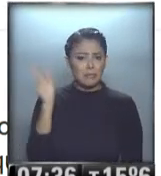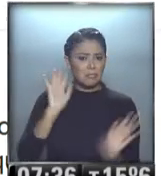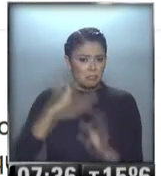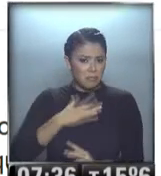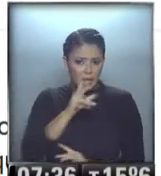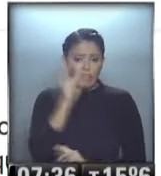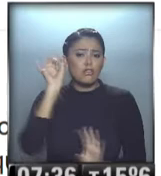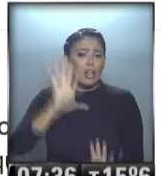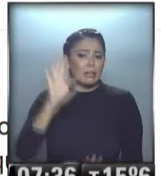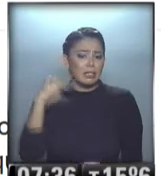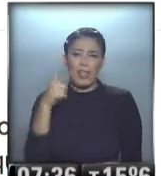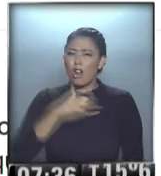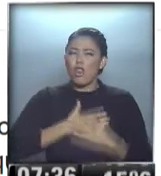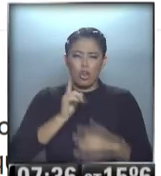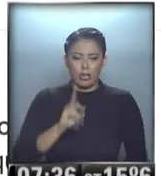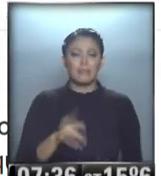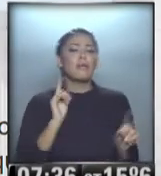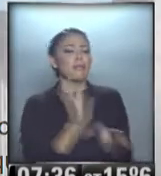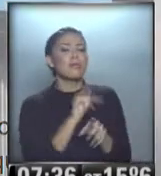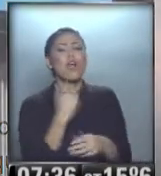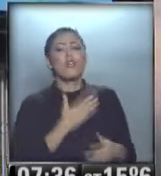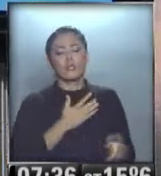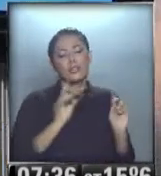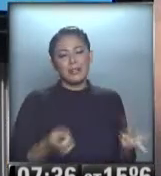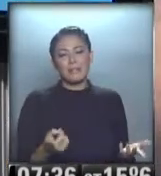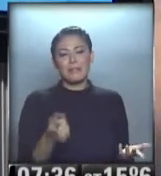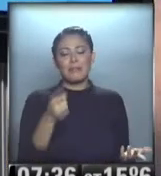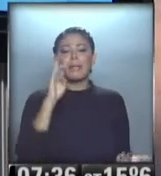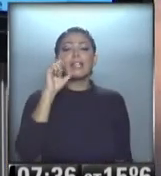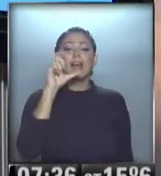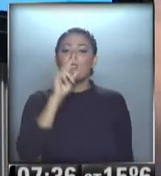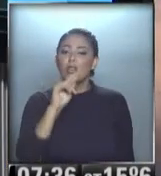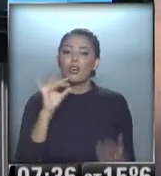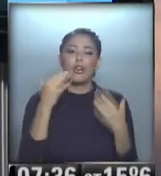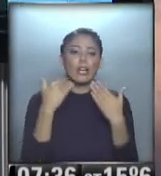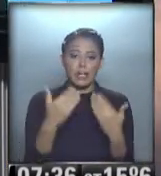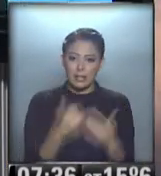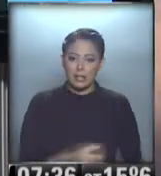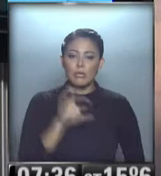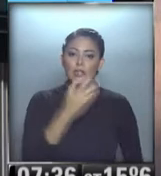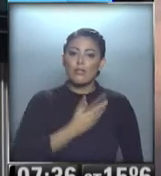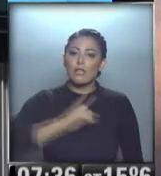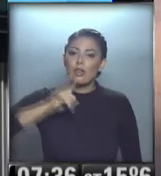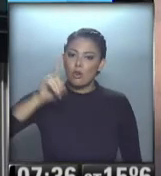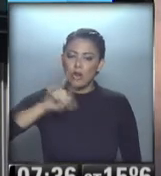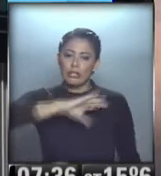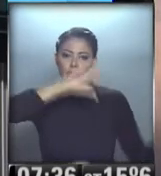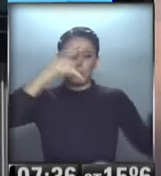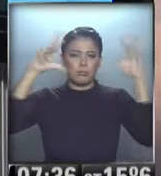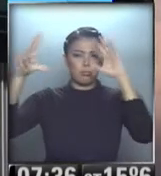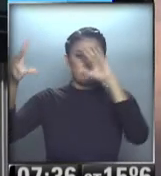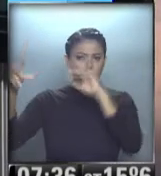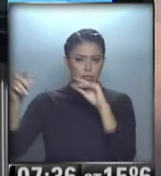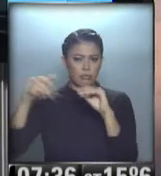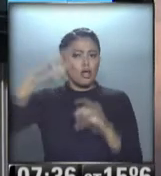bueno, a nadie. No importa, los vamos a tomar como nuestros también. Ricardo, muchísimas gracias. El norte de Santa Fe con muchísima nubosidad. No